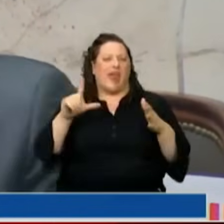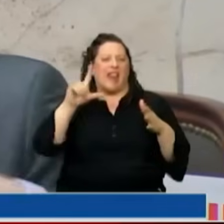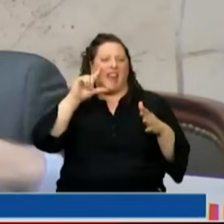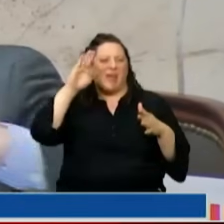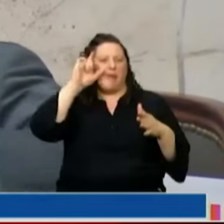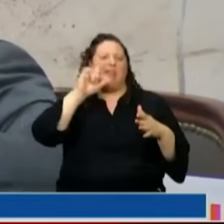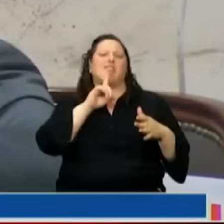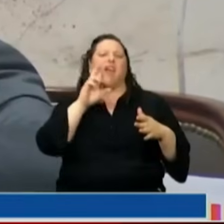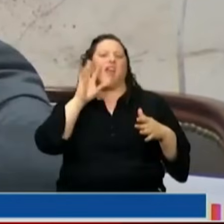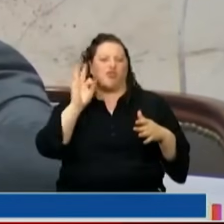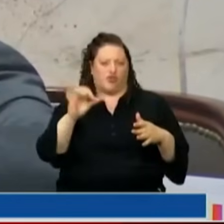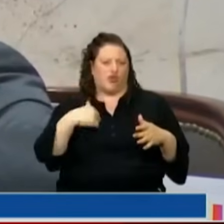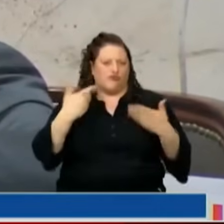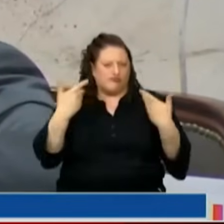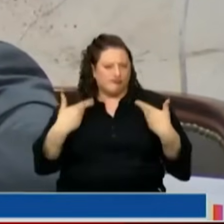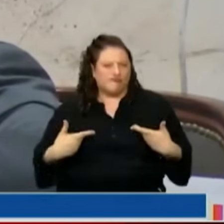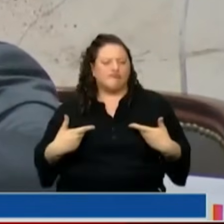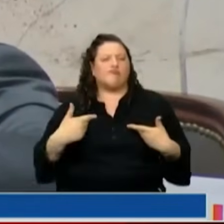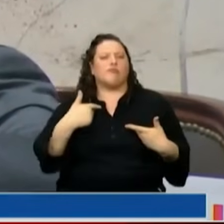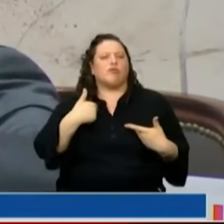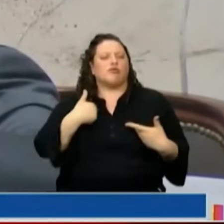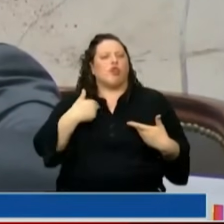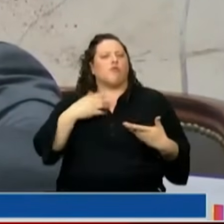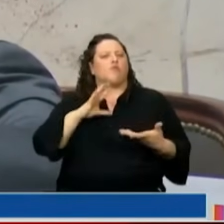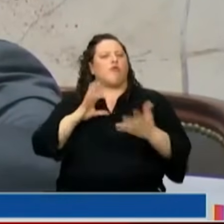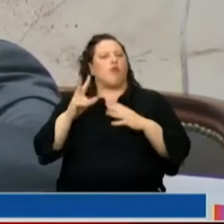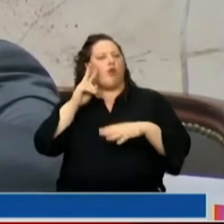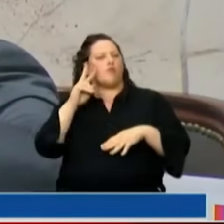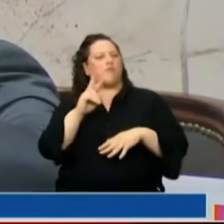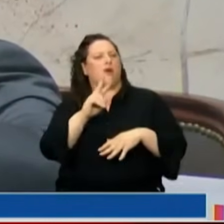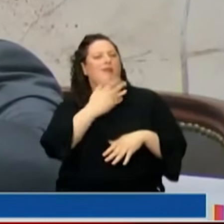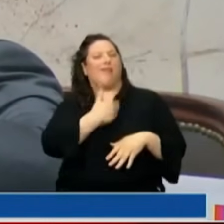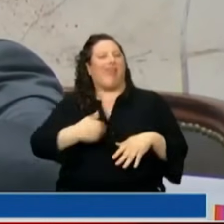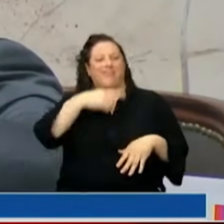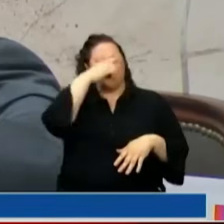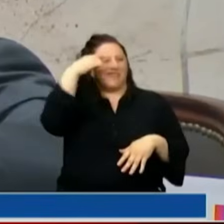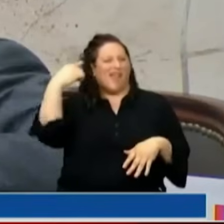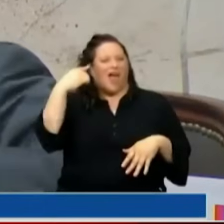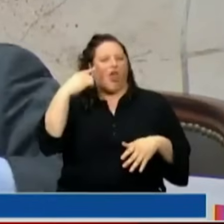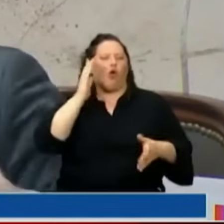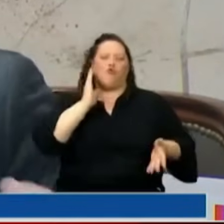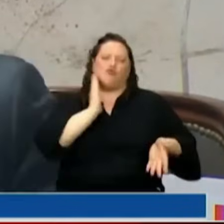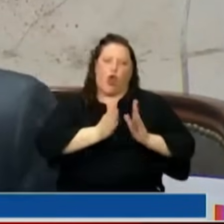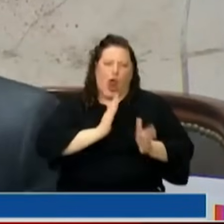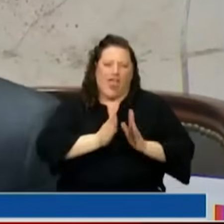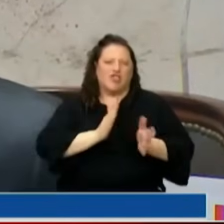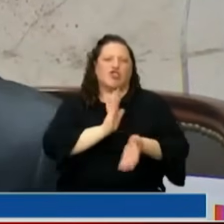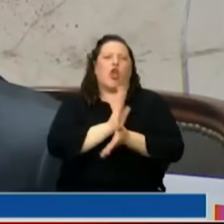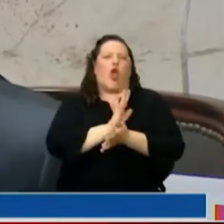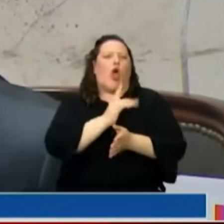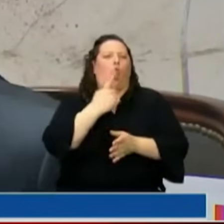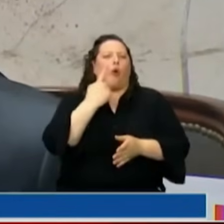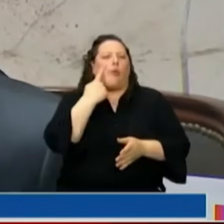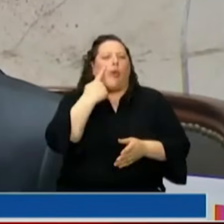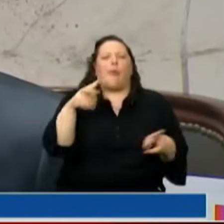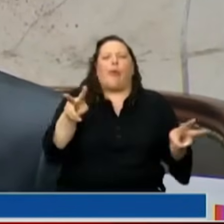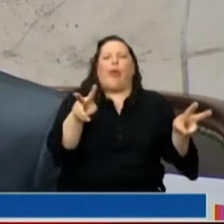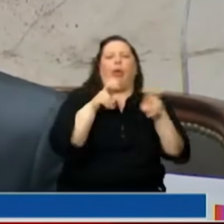desde mi punto de vista, el Estado es una organización criminal, violenta, que vive de una fuente coactiva de